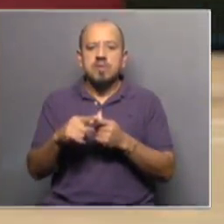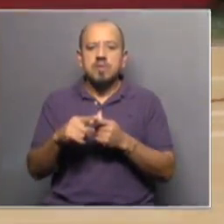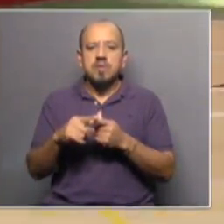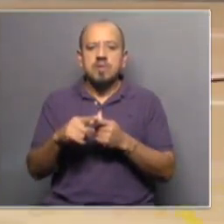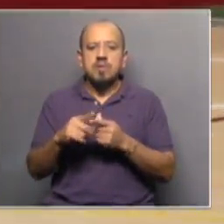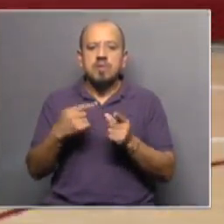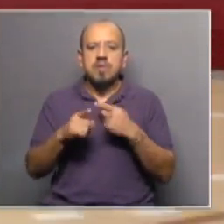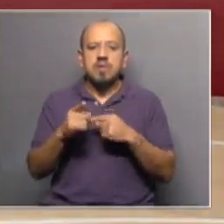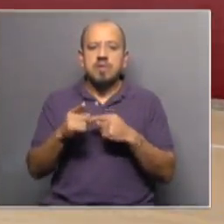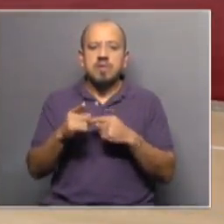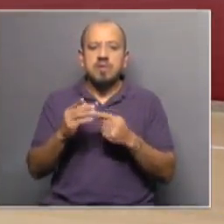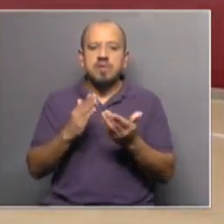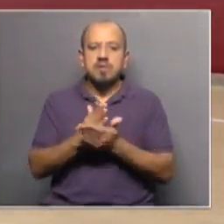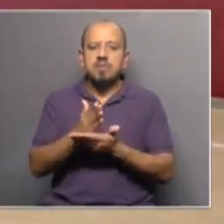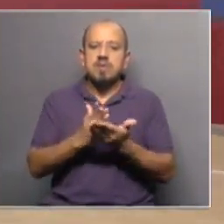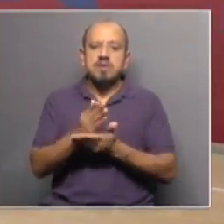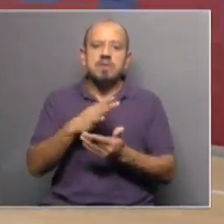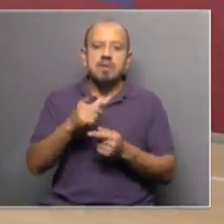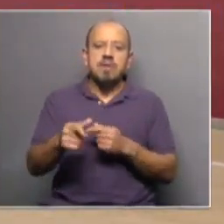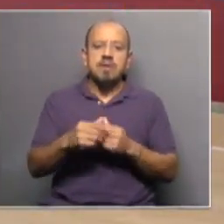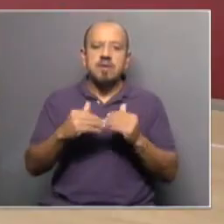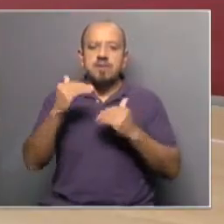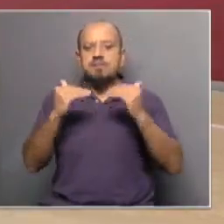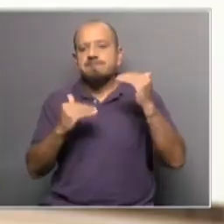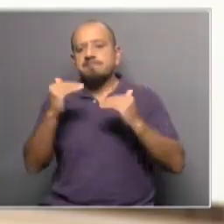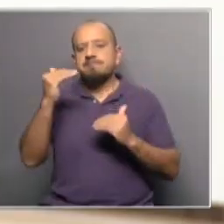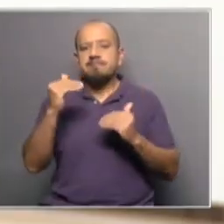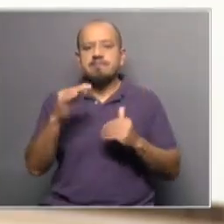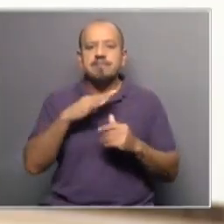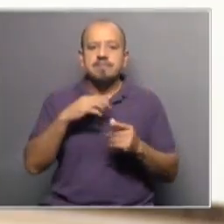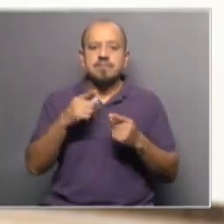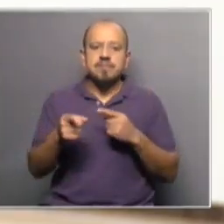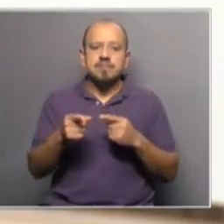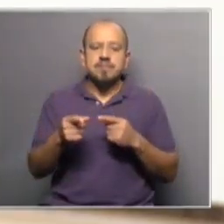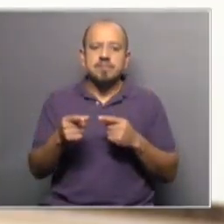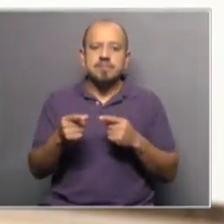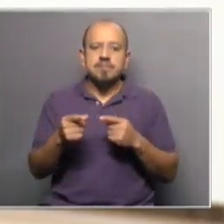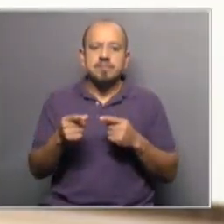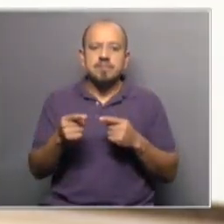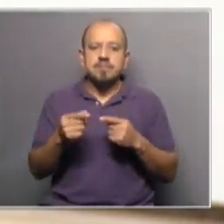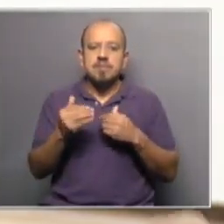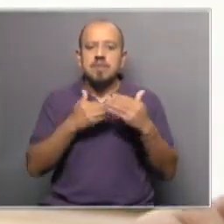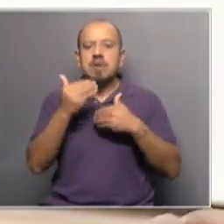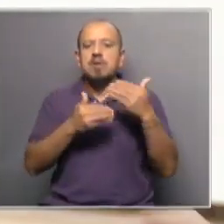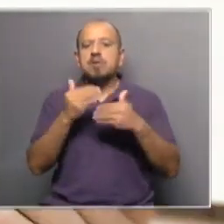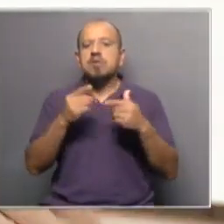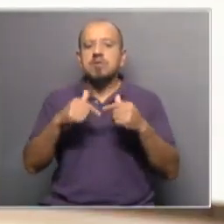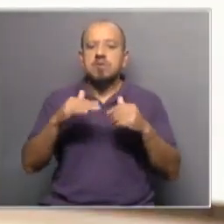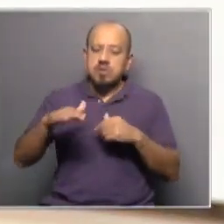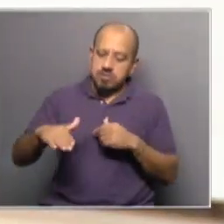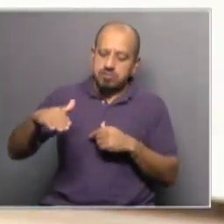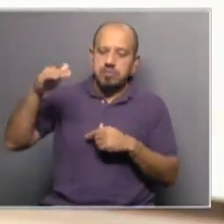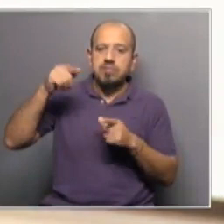había como mucha distancia entre uno y otro, y creo que también tiene que ver con el desarrollo de la formativa